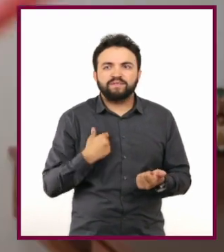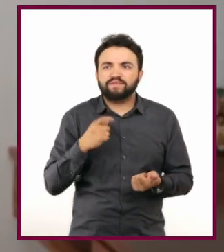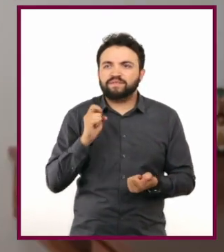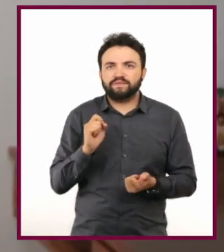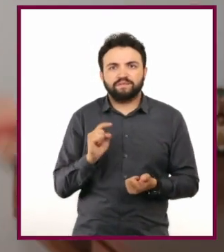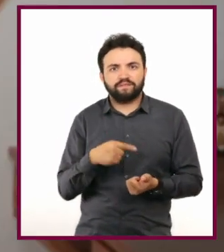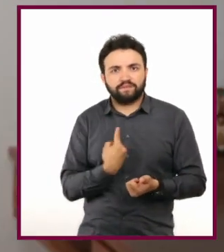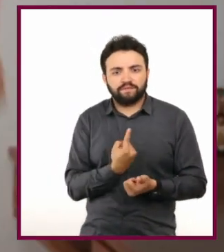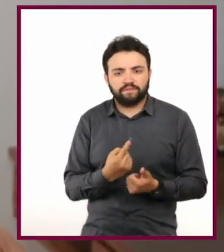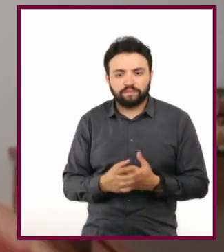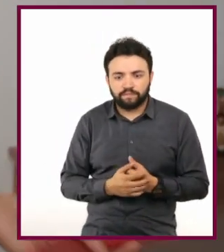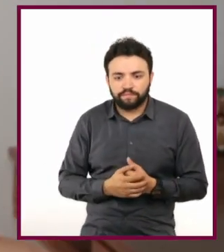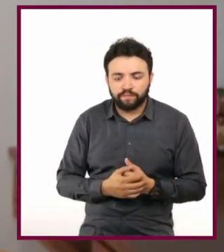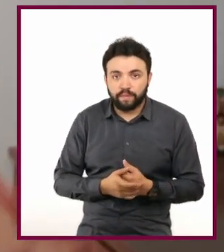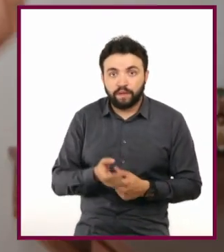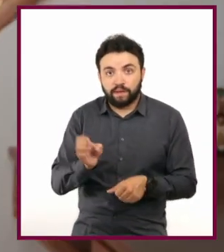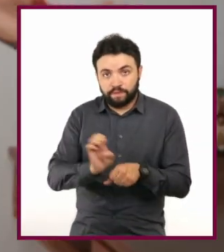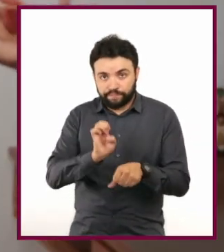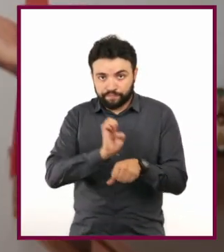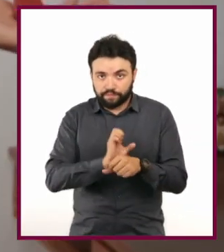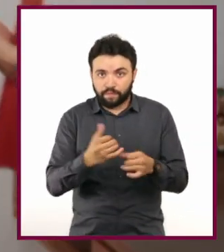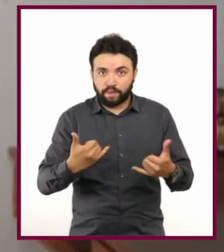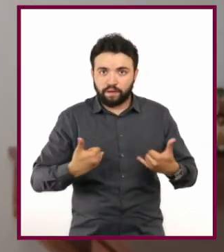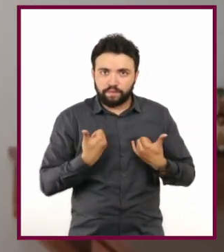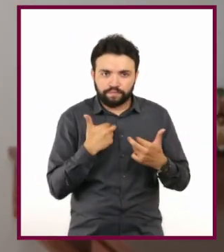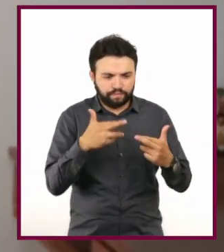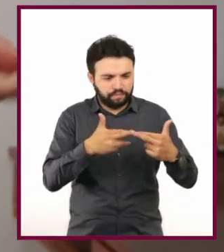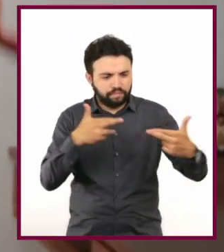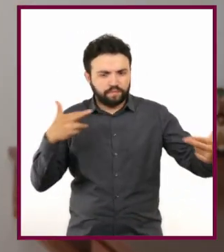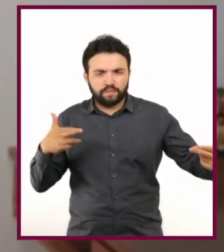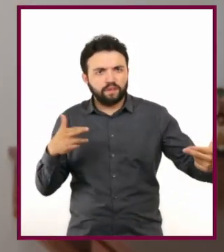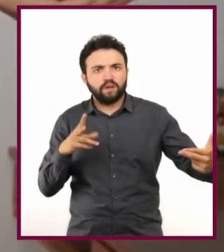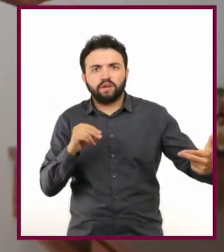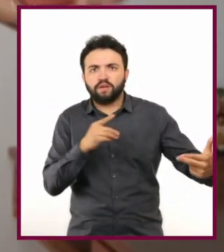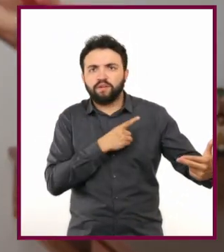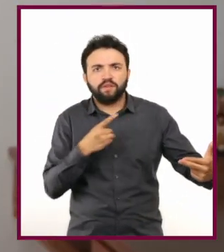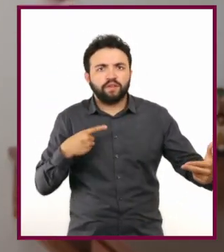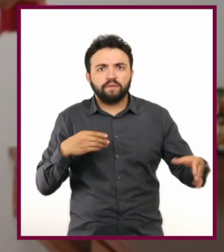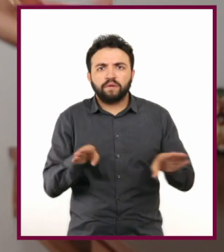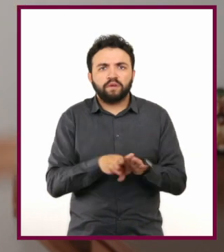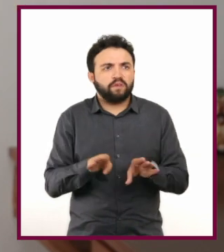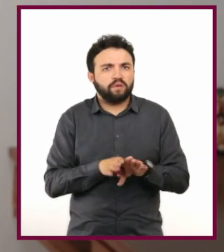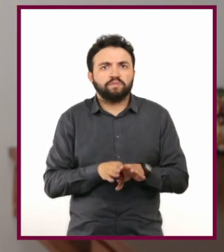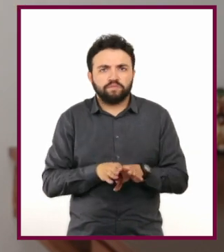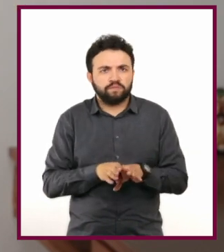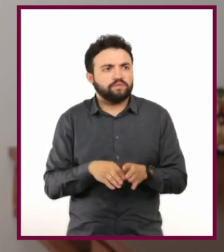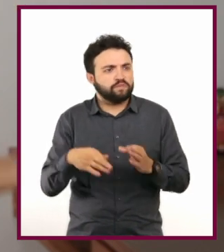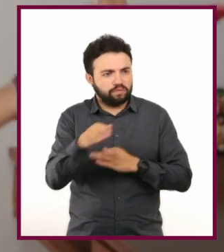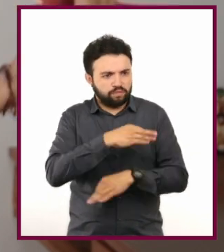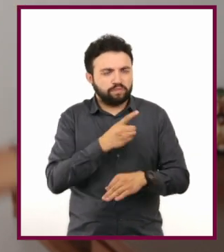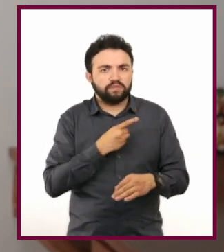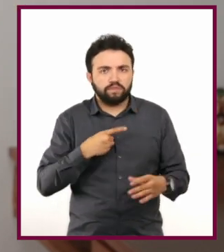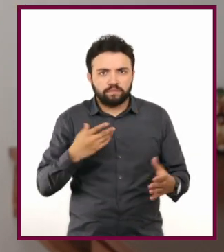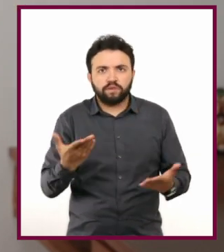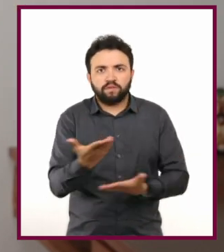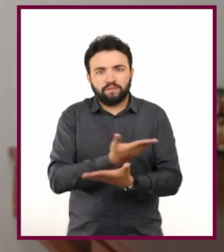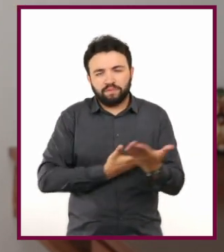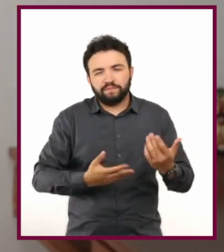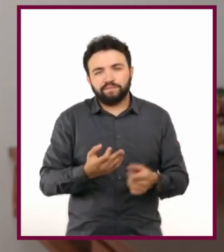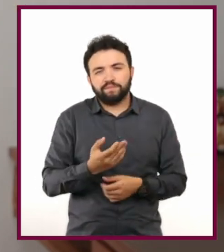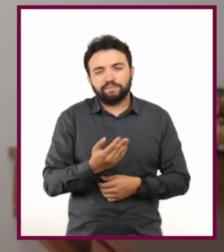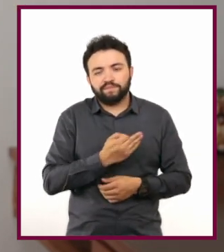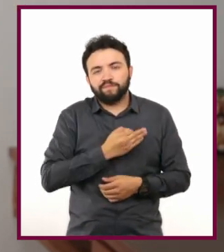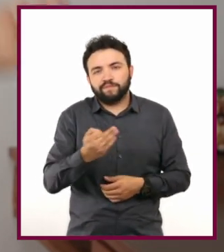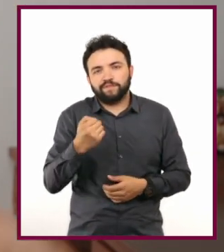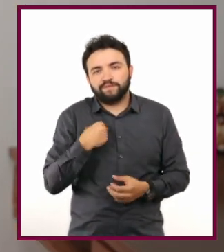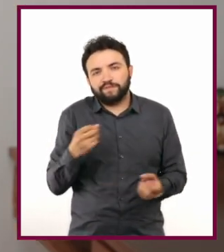somos? Entonces, las relaciones entre jóvenes y adultos mayores no tendría que ser una ecuación sin solución. Por eso, qué bueno que me